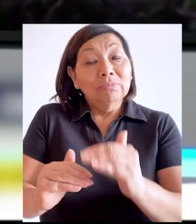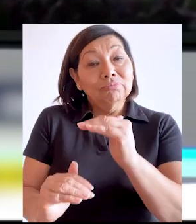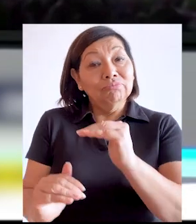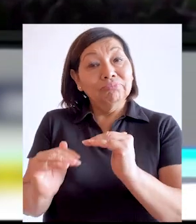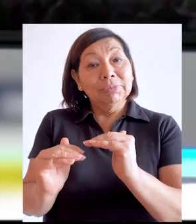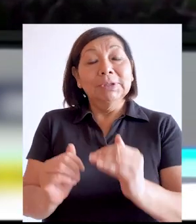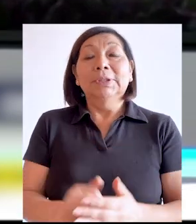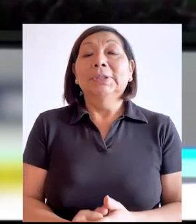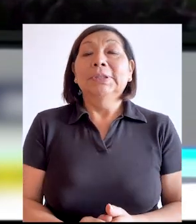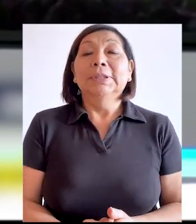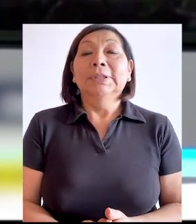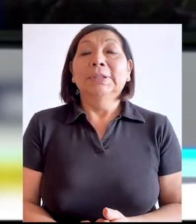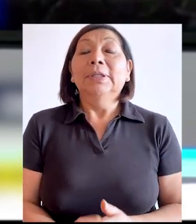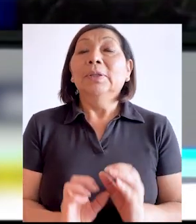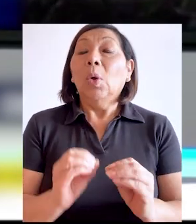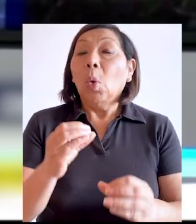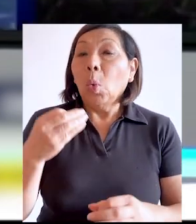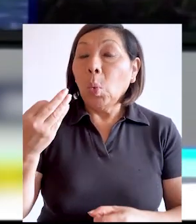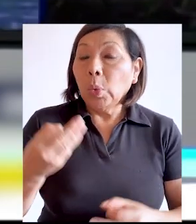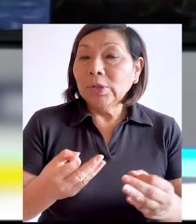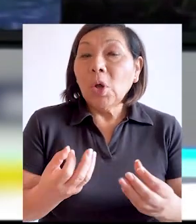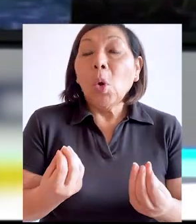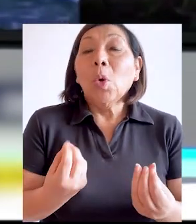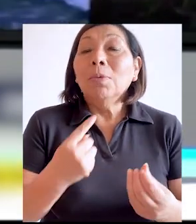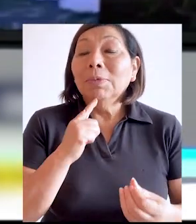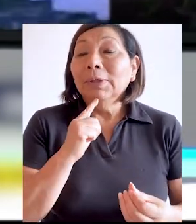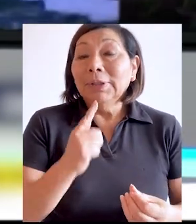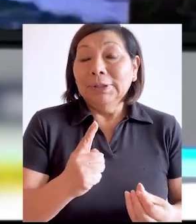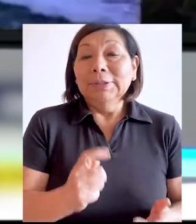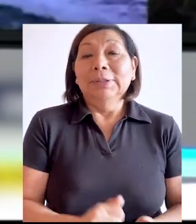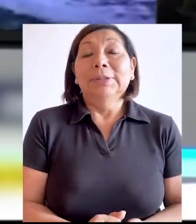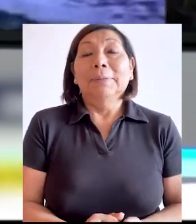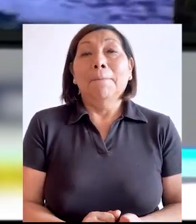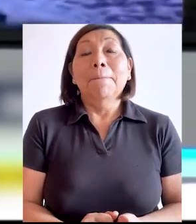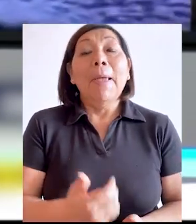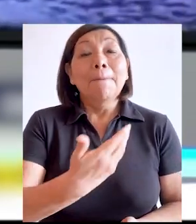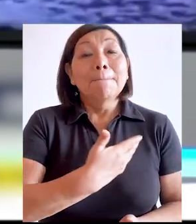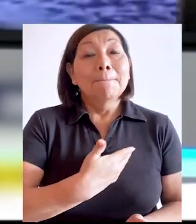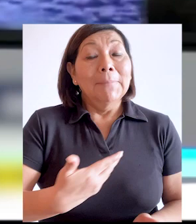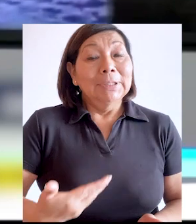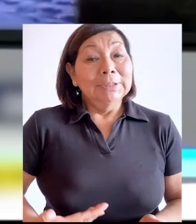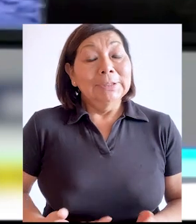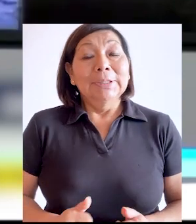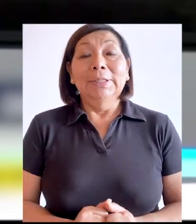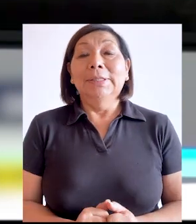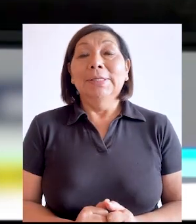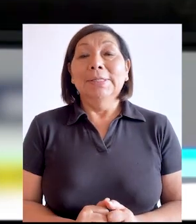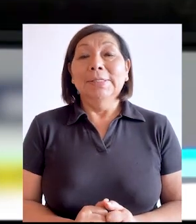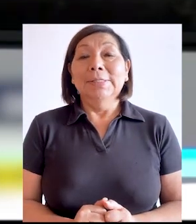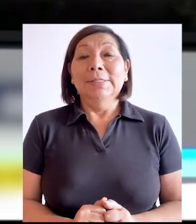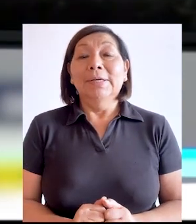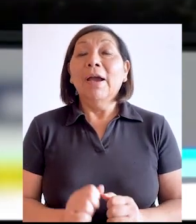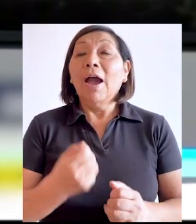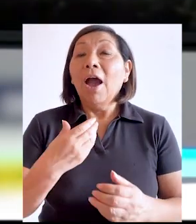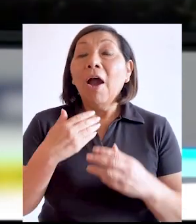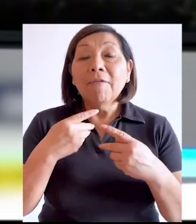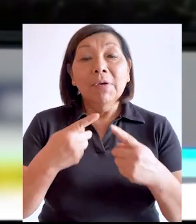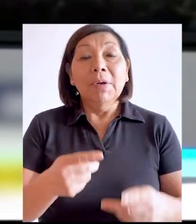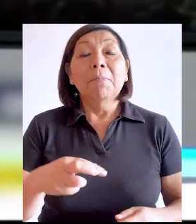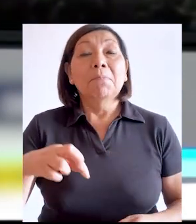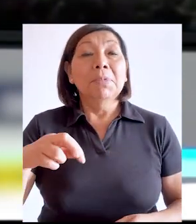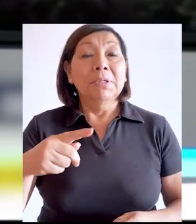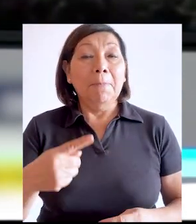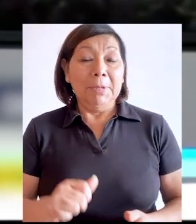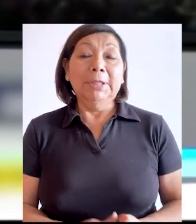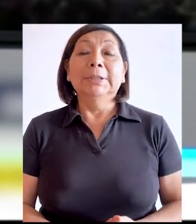si no se les levanta la inmunidad, y del juicio político, como es el caso del presidente de la República, el